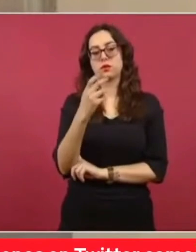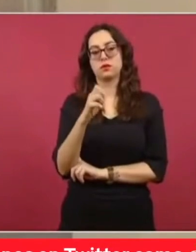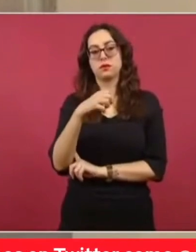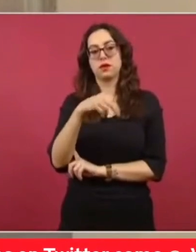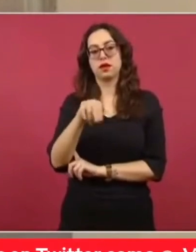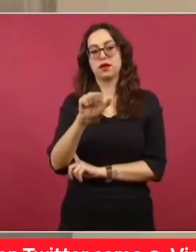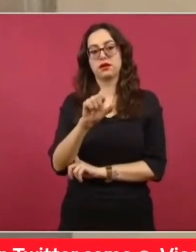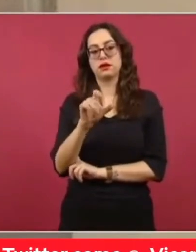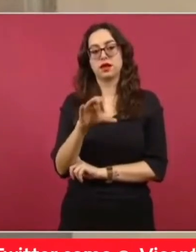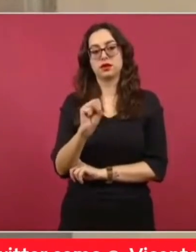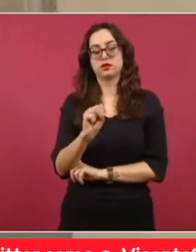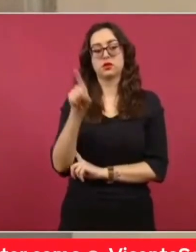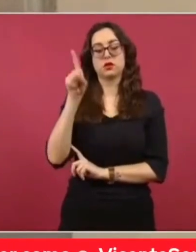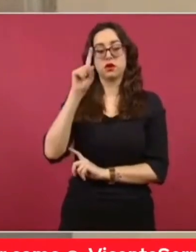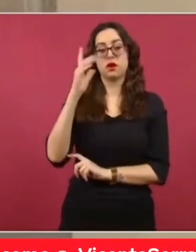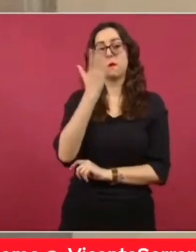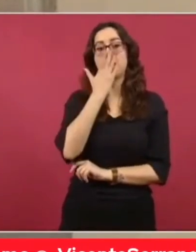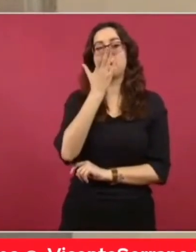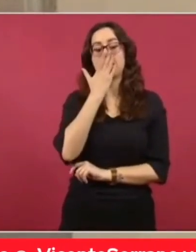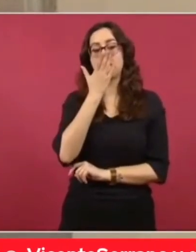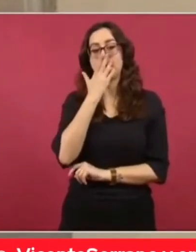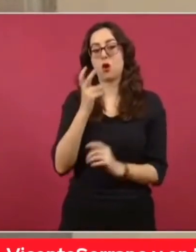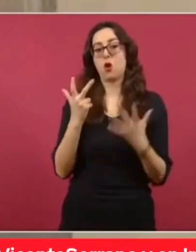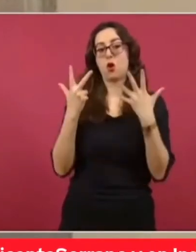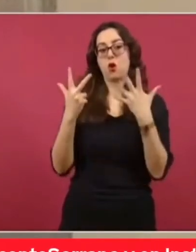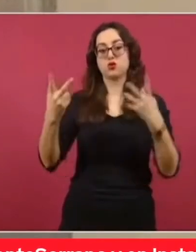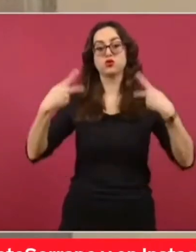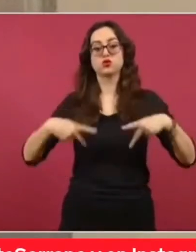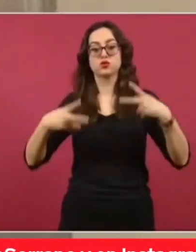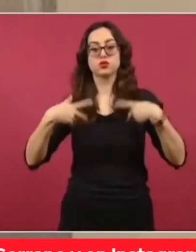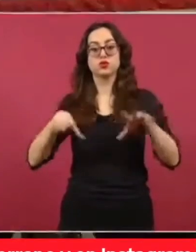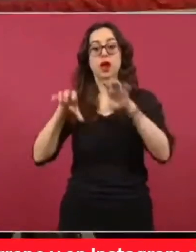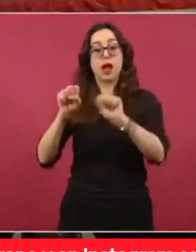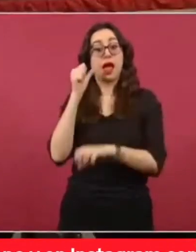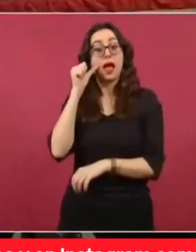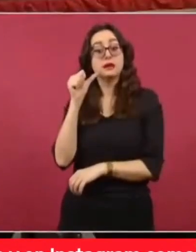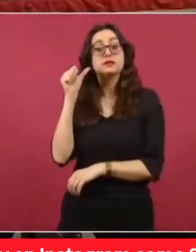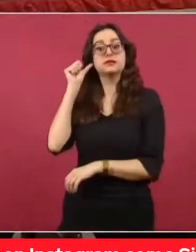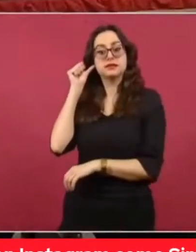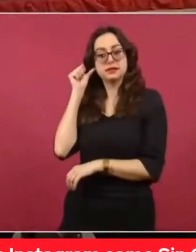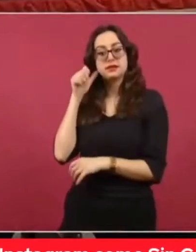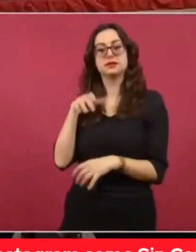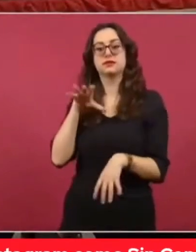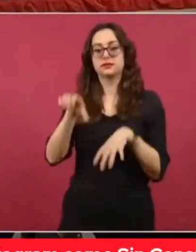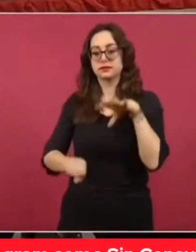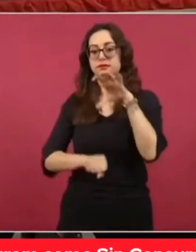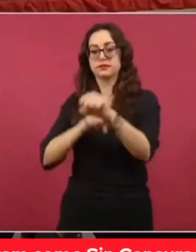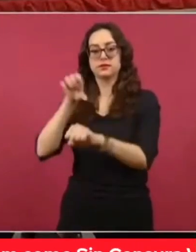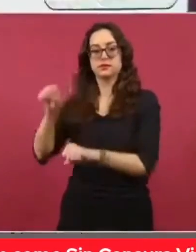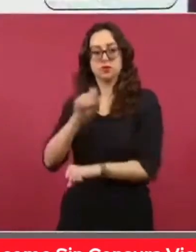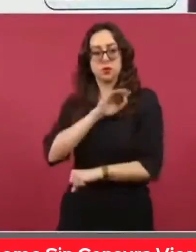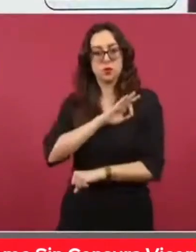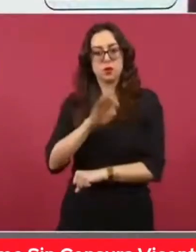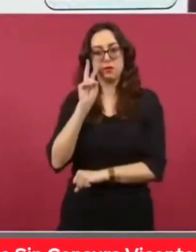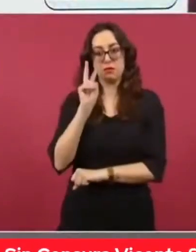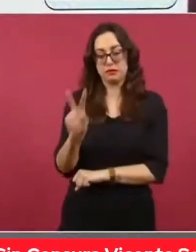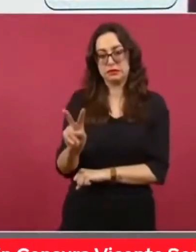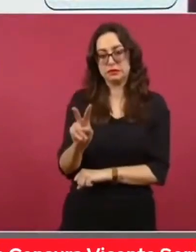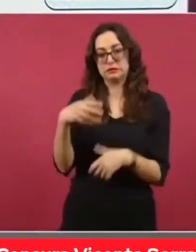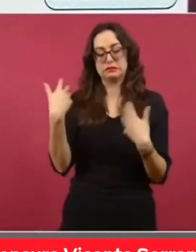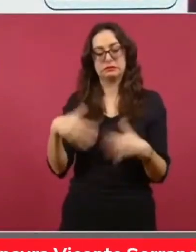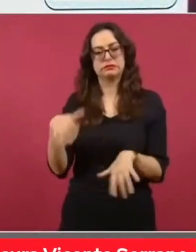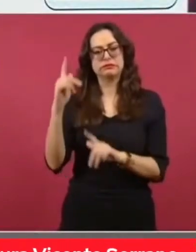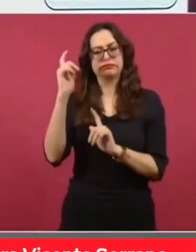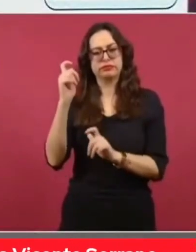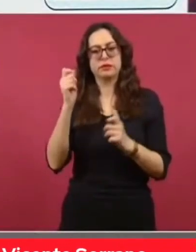detención fue de ayer ocho detenidos con seis armas largas armas navarred la que está aquí quince